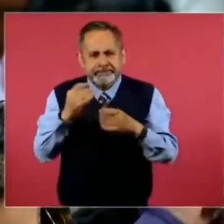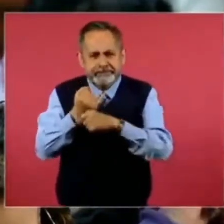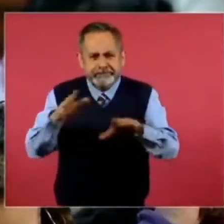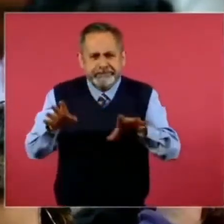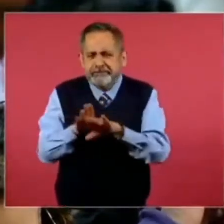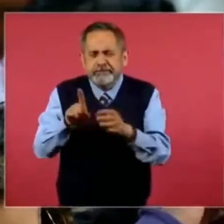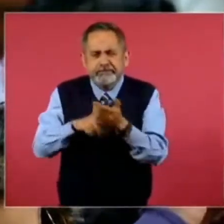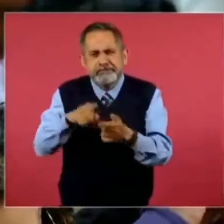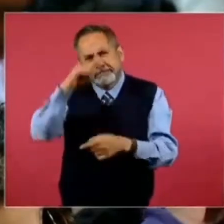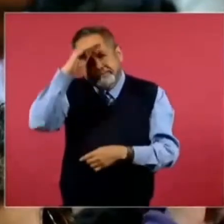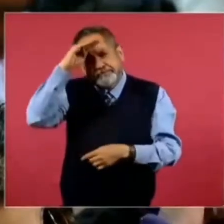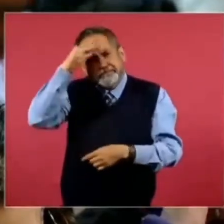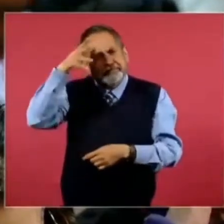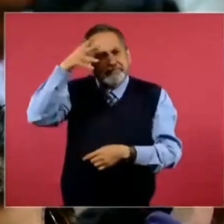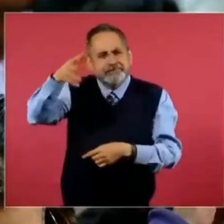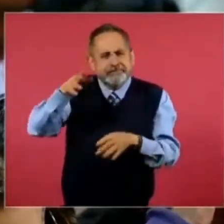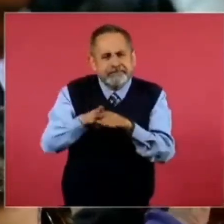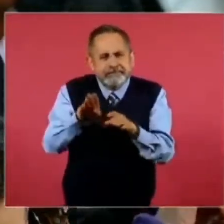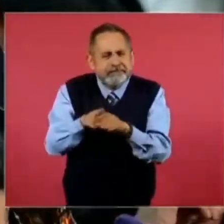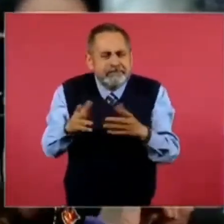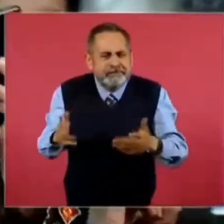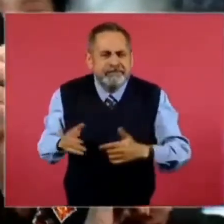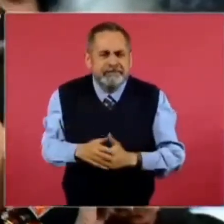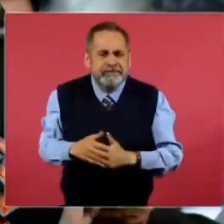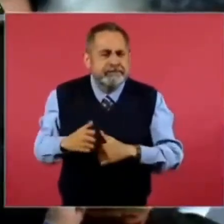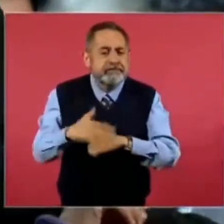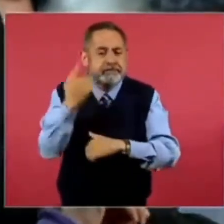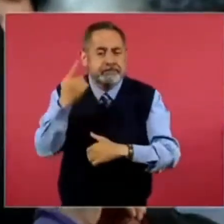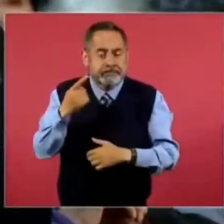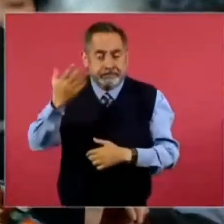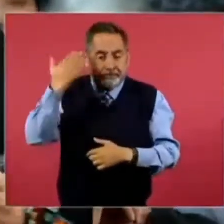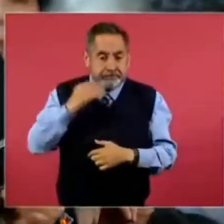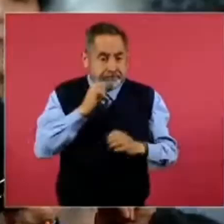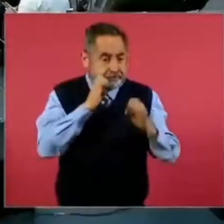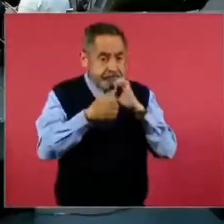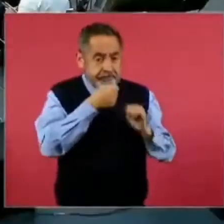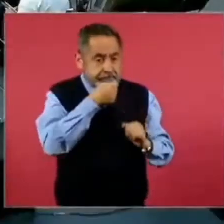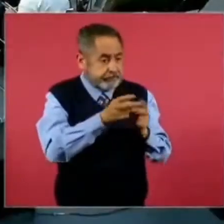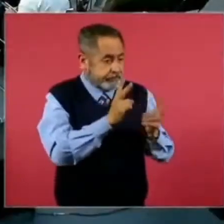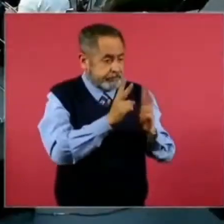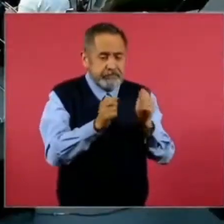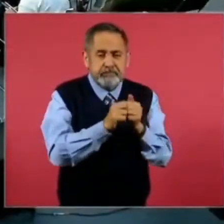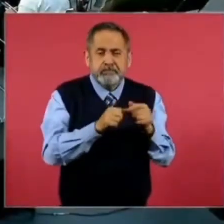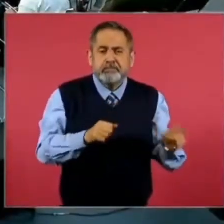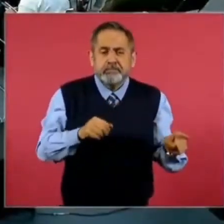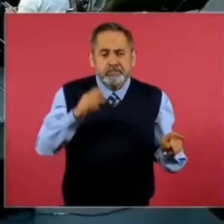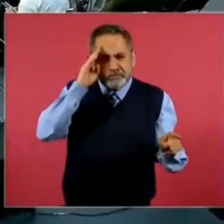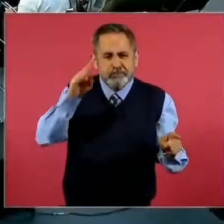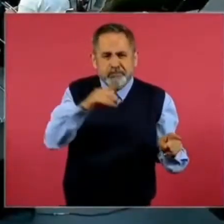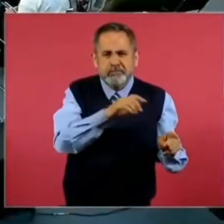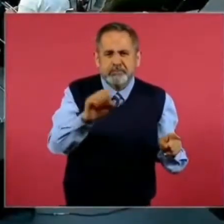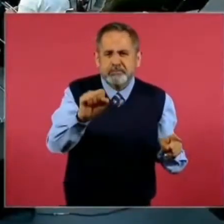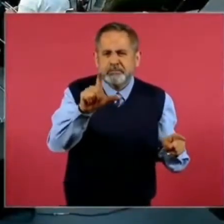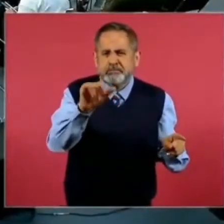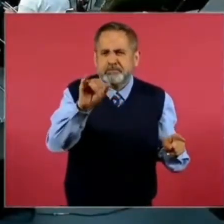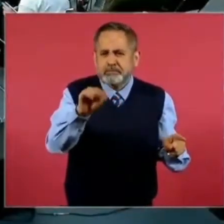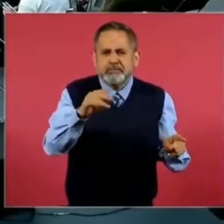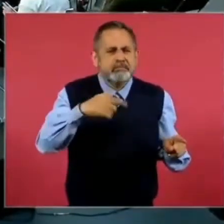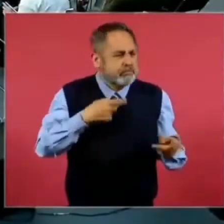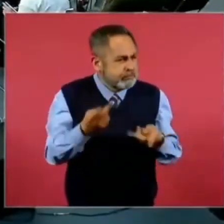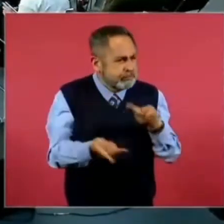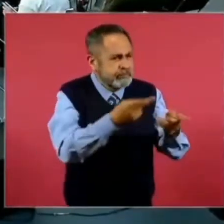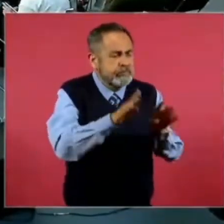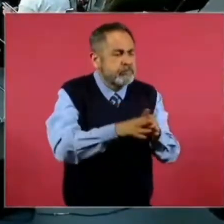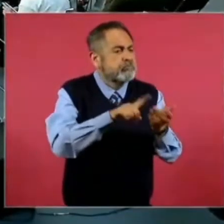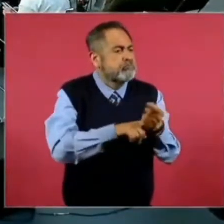¿cuál es su visión, presidente? Porque en una entrevista que tuve con el señor Slim le preguntaba yo que si